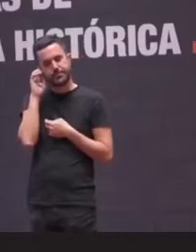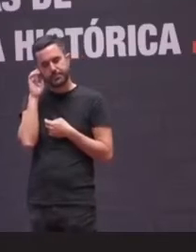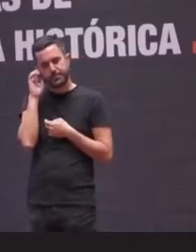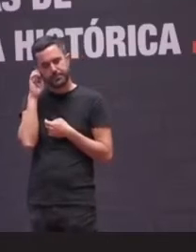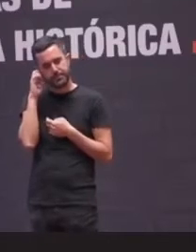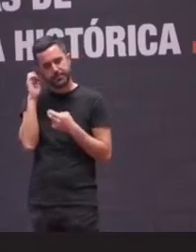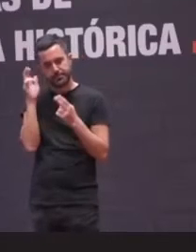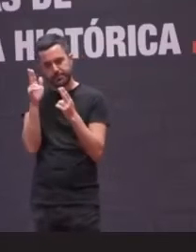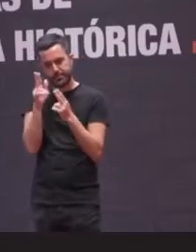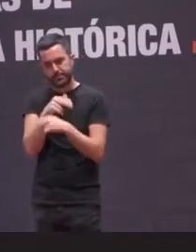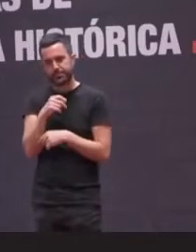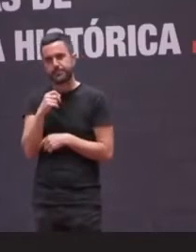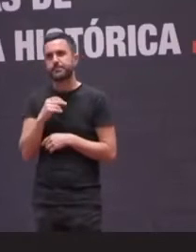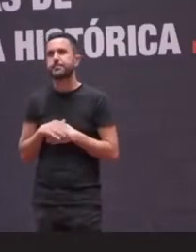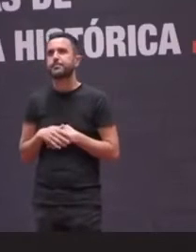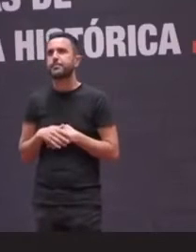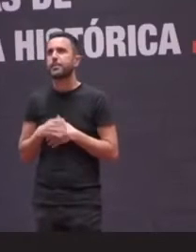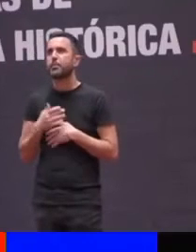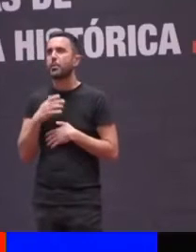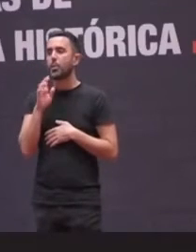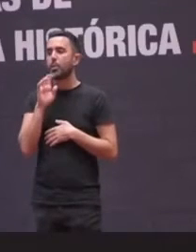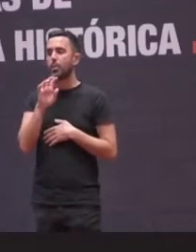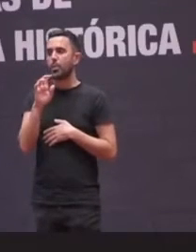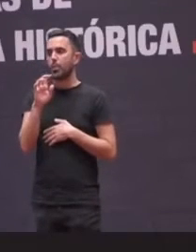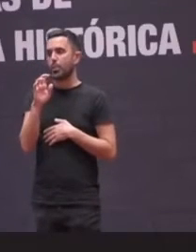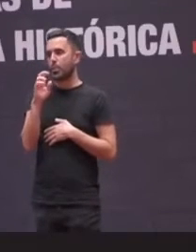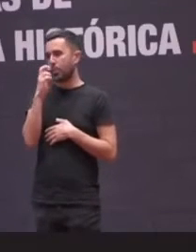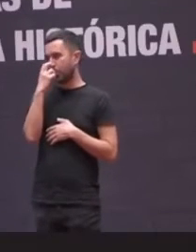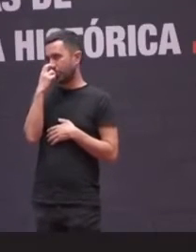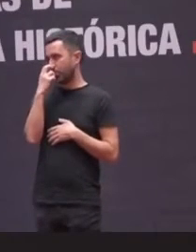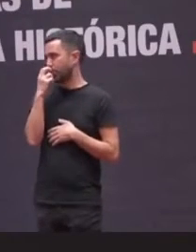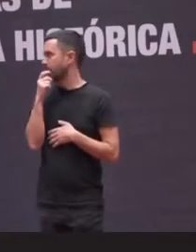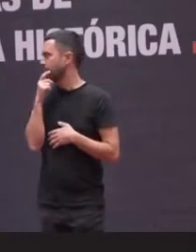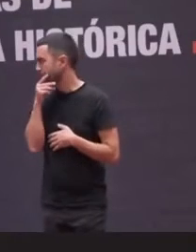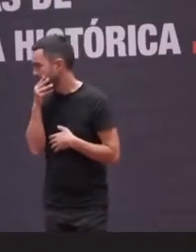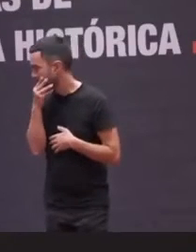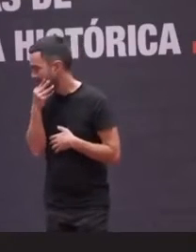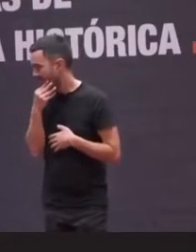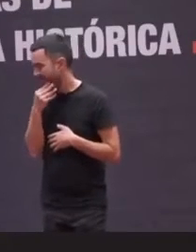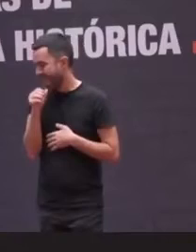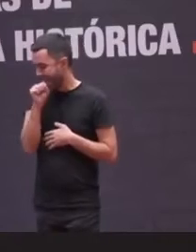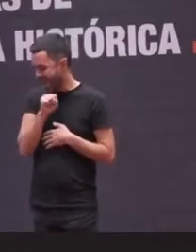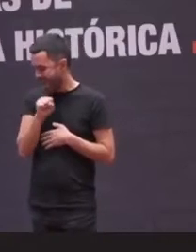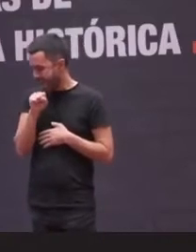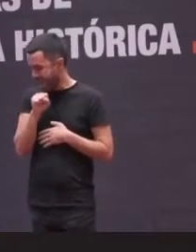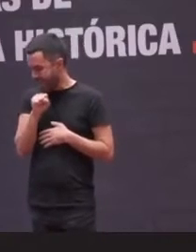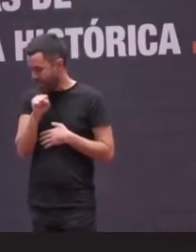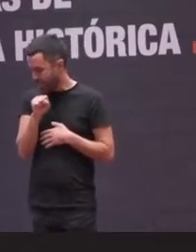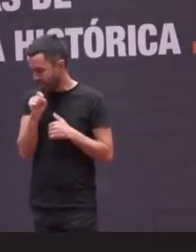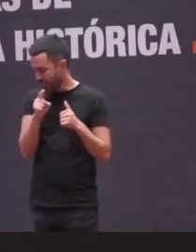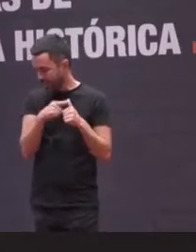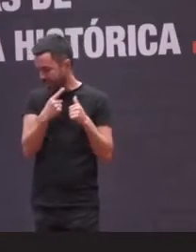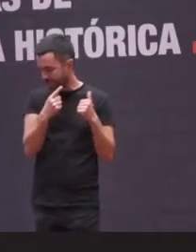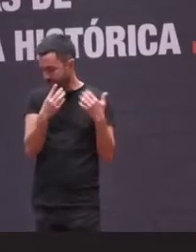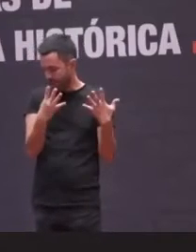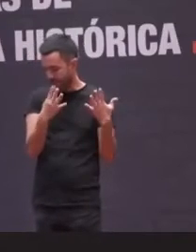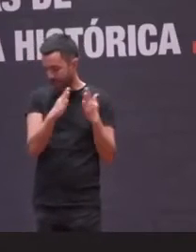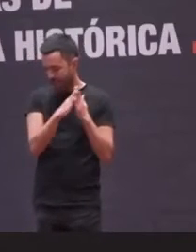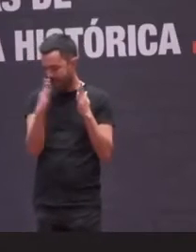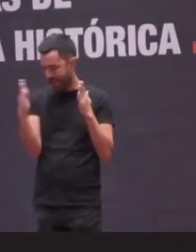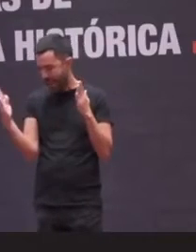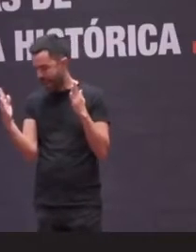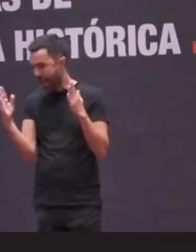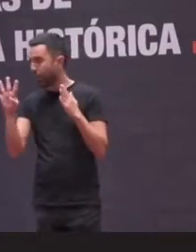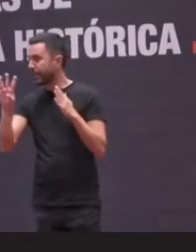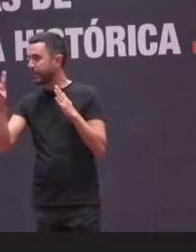E é curioso porque a partir do ano, corrixasme, creo que 39, e ata o ano 41, non volve a